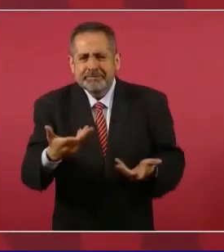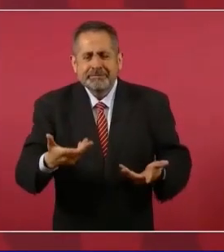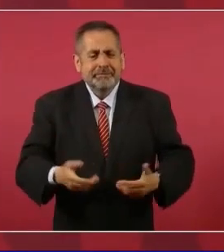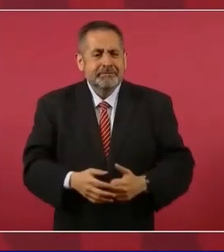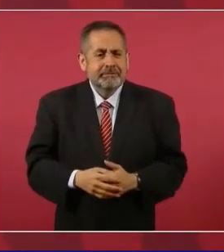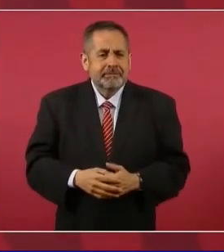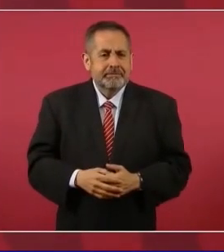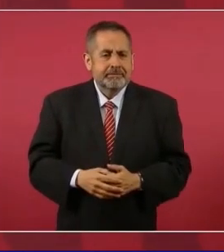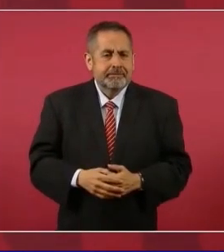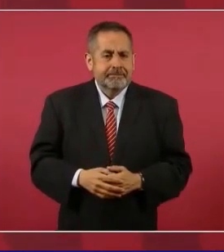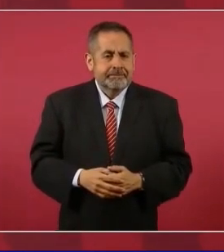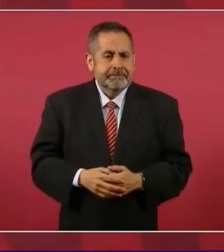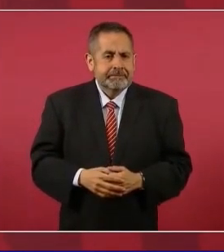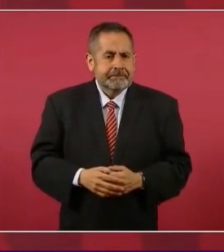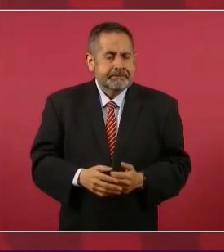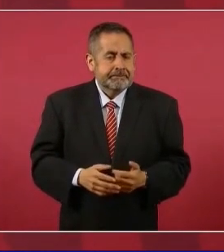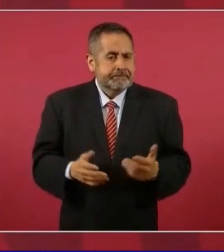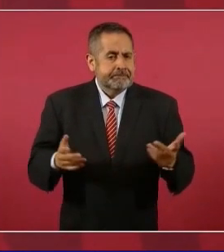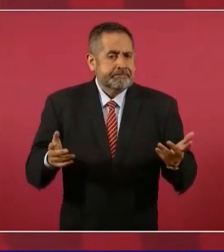Entonces,